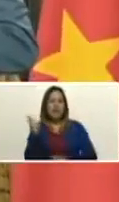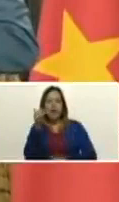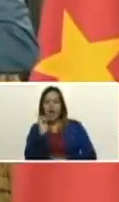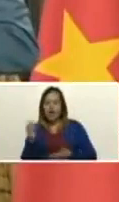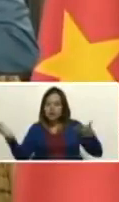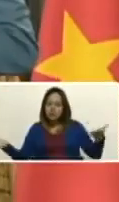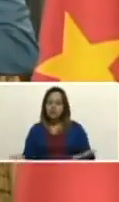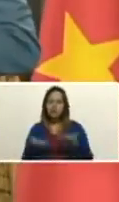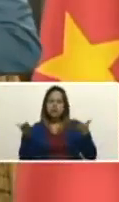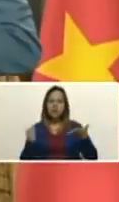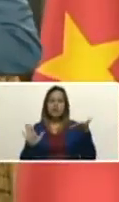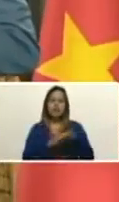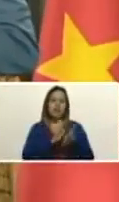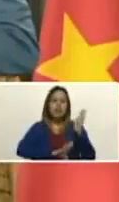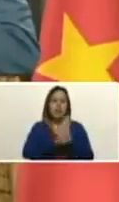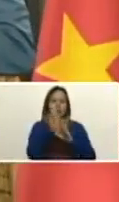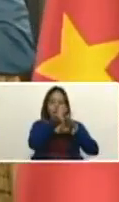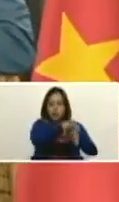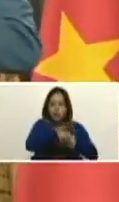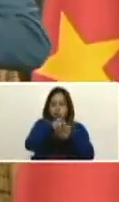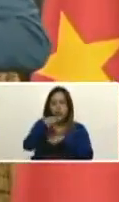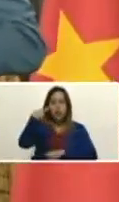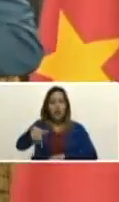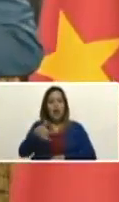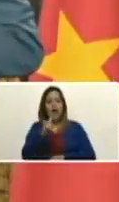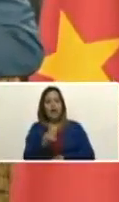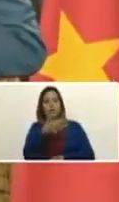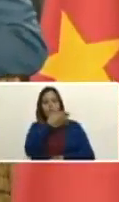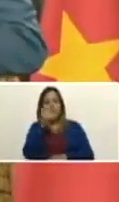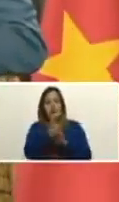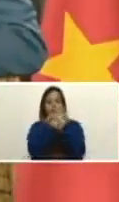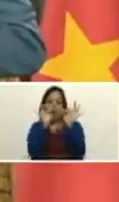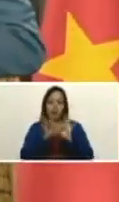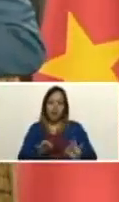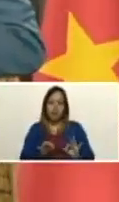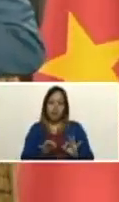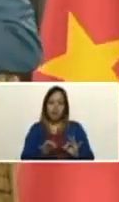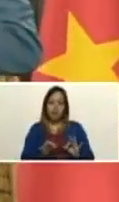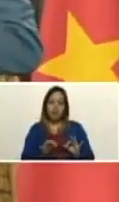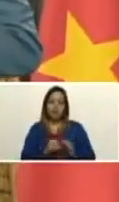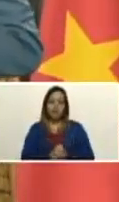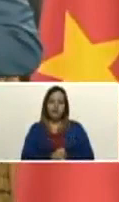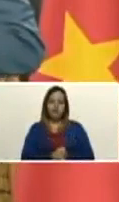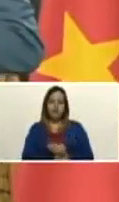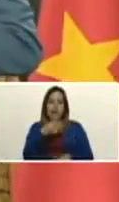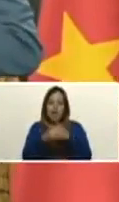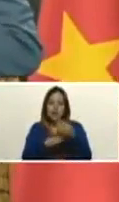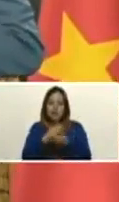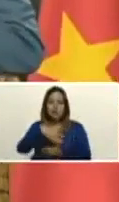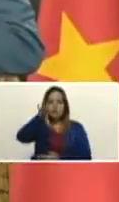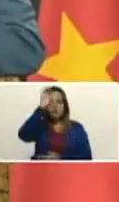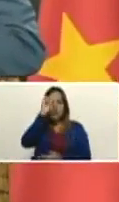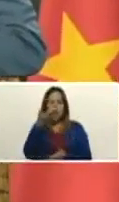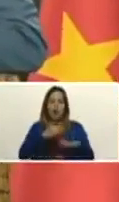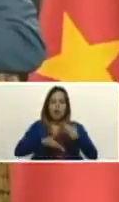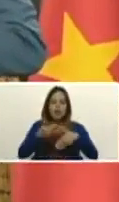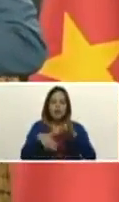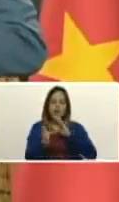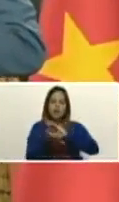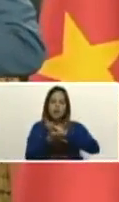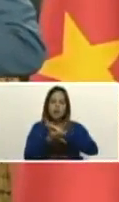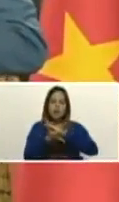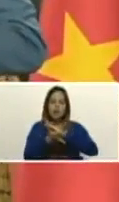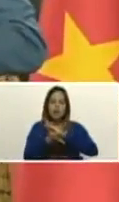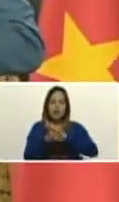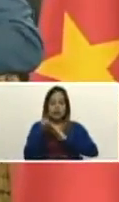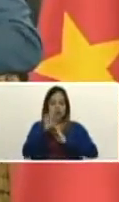la producción agrícola, así que hoy estamos en mejores condiciones de recibir el conocimiento y la cooperación tecnológica del